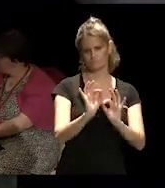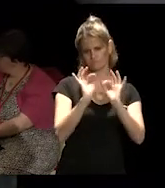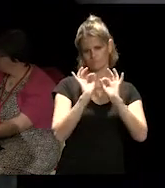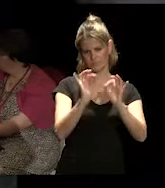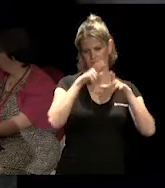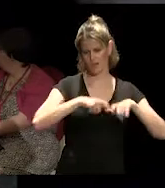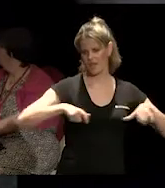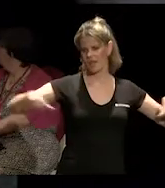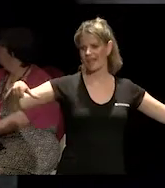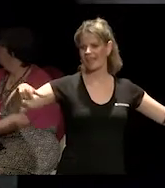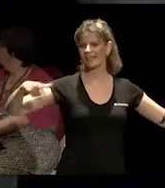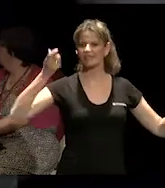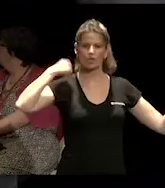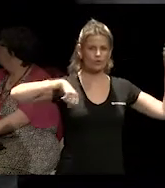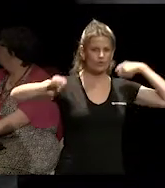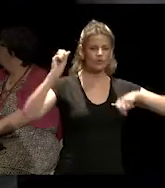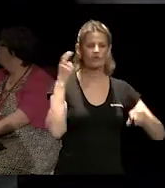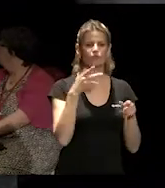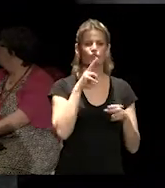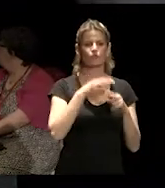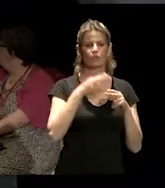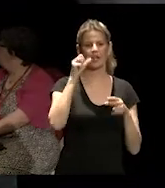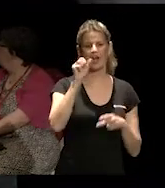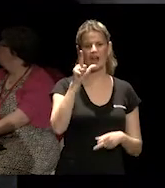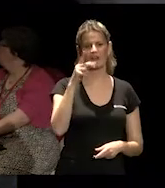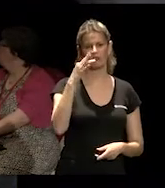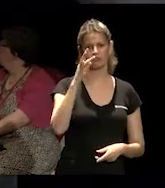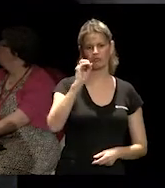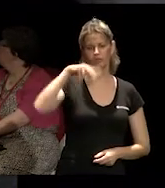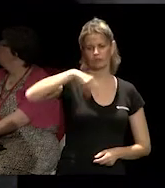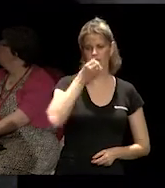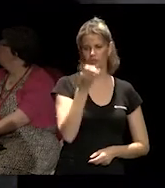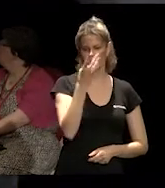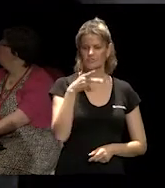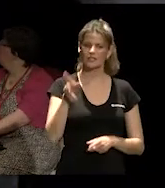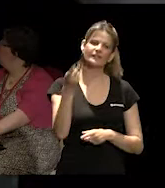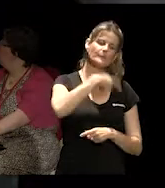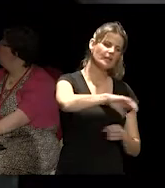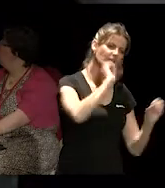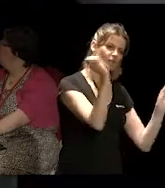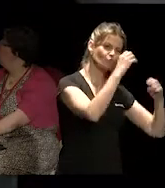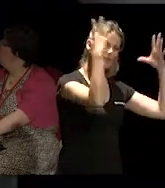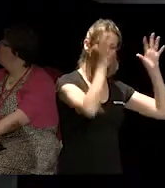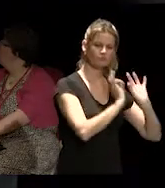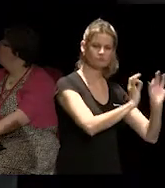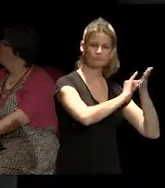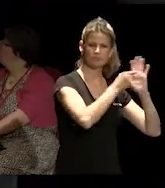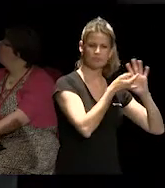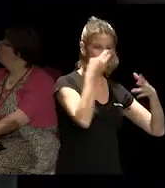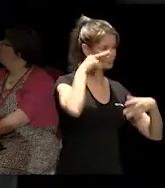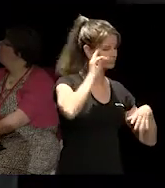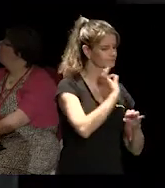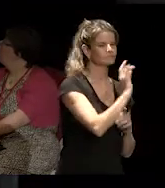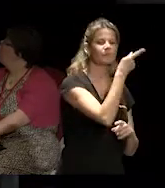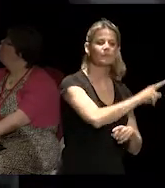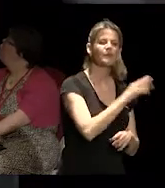que se llama Alfons Flores, después pedimos también la colaboración de un iluminador de primera fila, Ignasi Camprudón, un